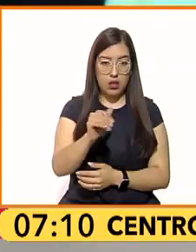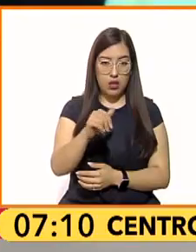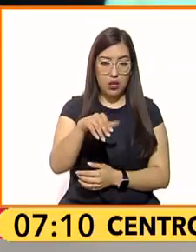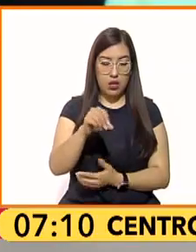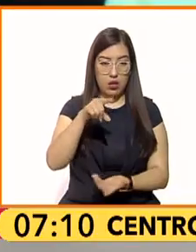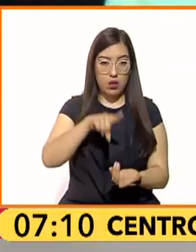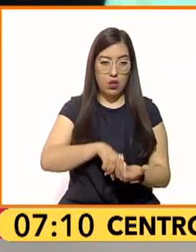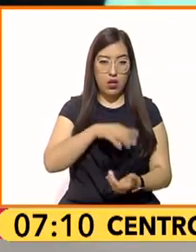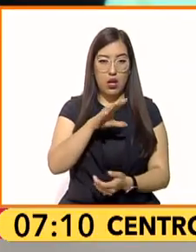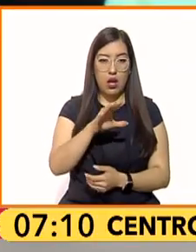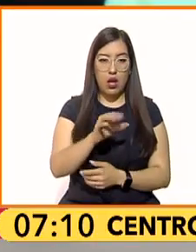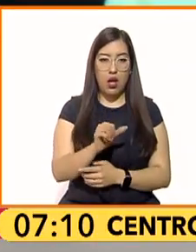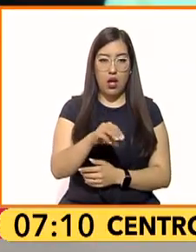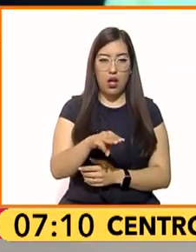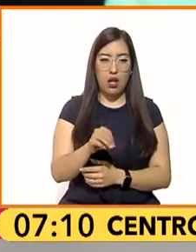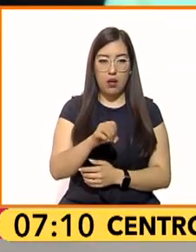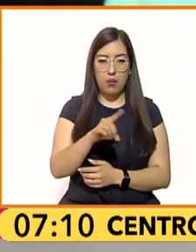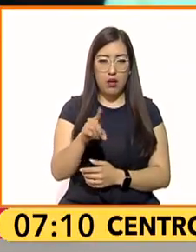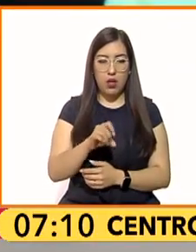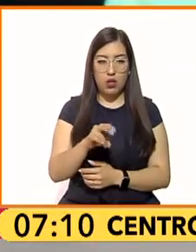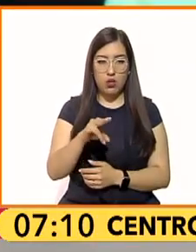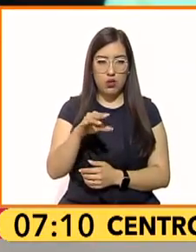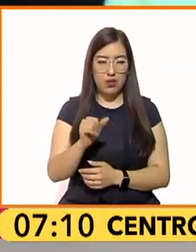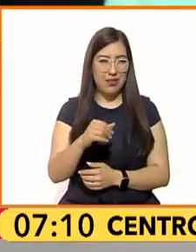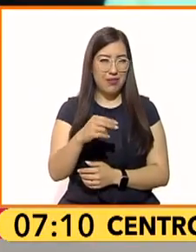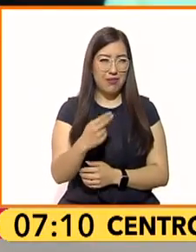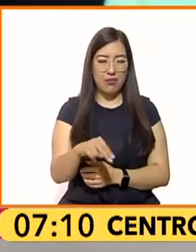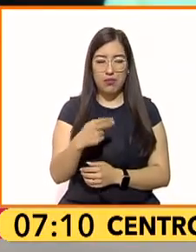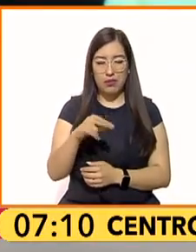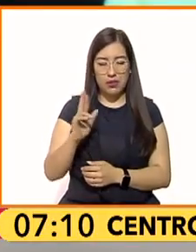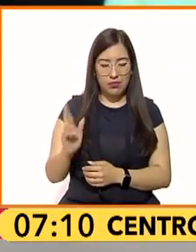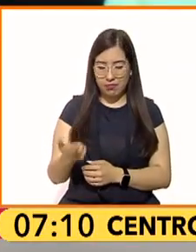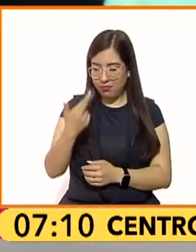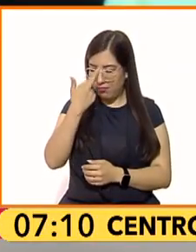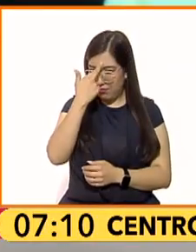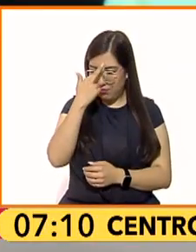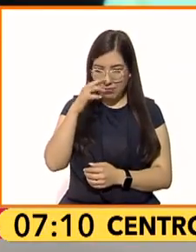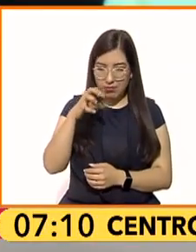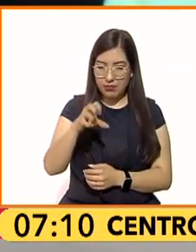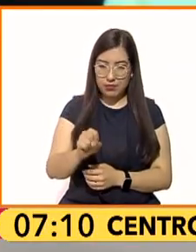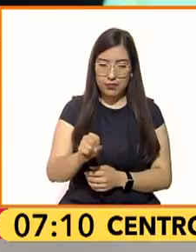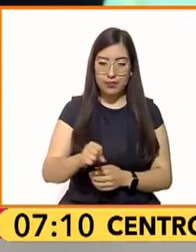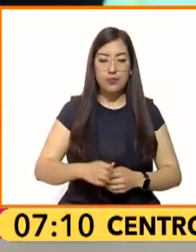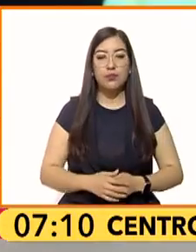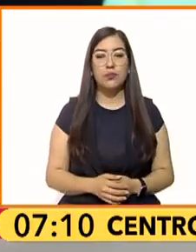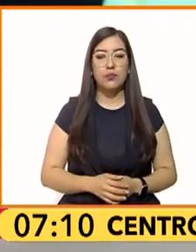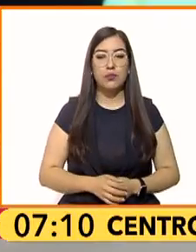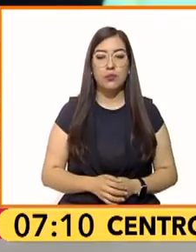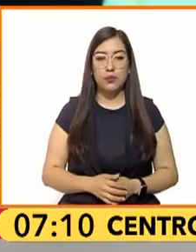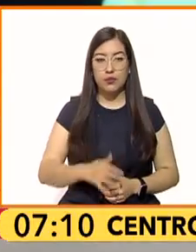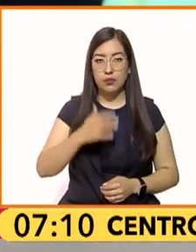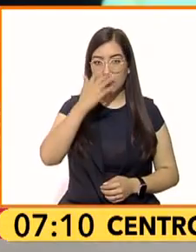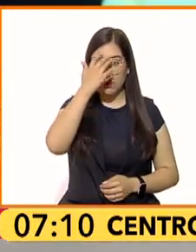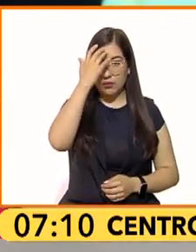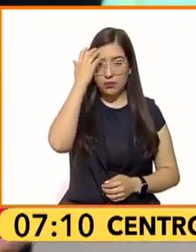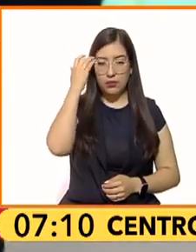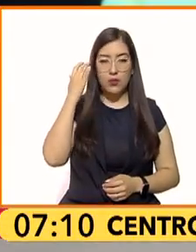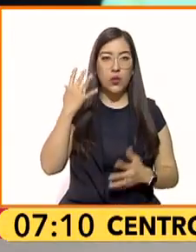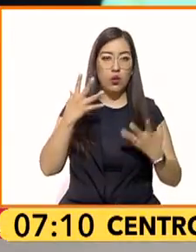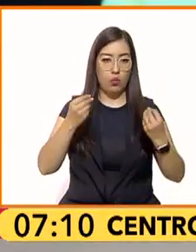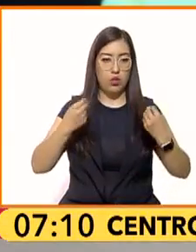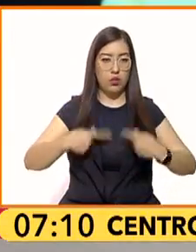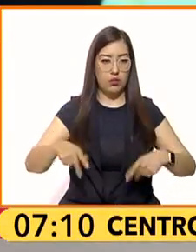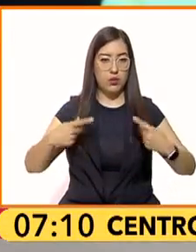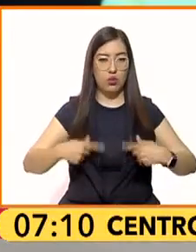amazónica, Machapá o Chamapá, algo así, no recuerdo, perdón. Pues jóvenes en la noche toman